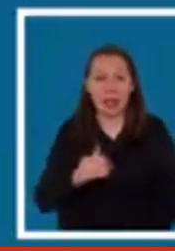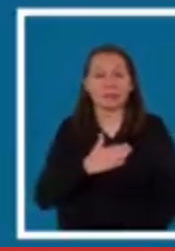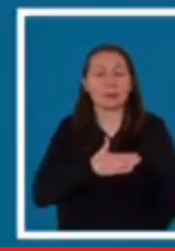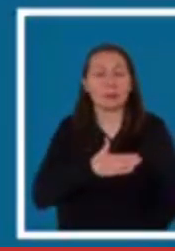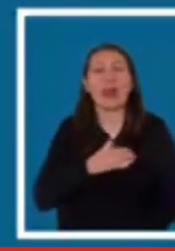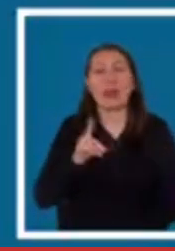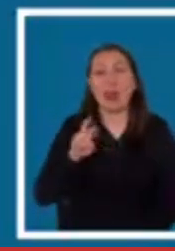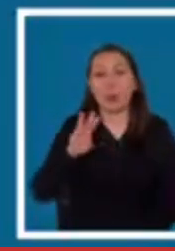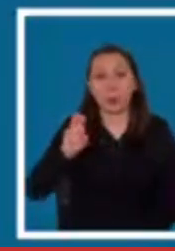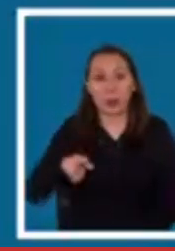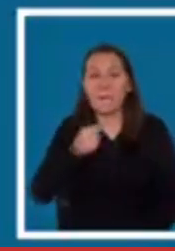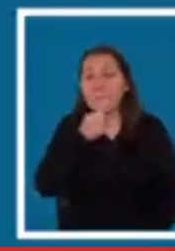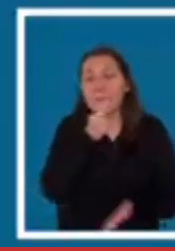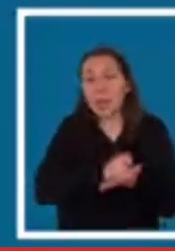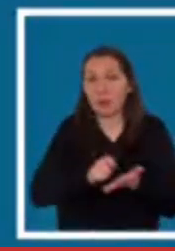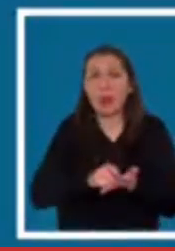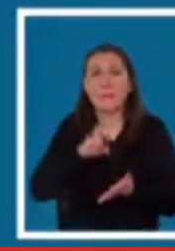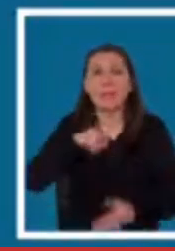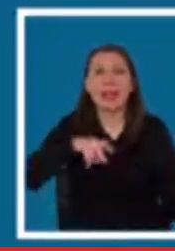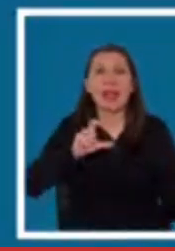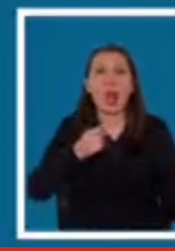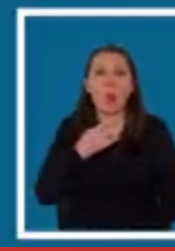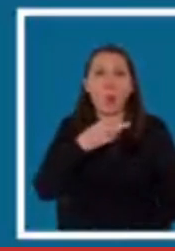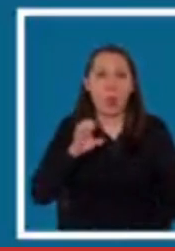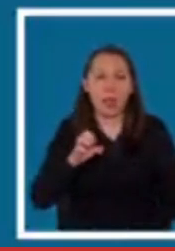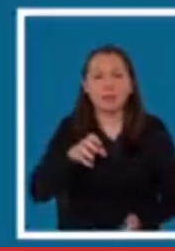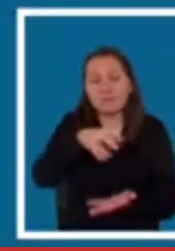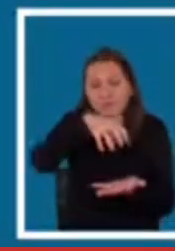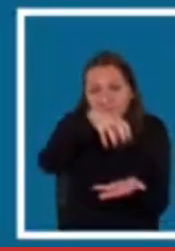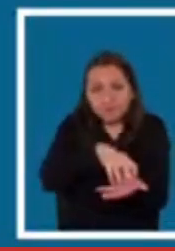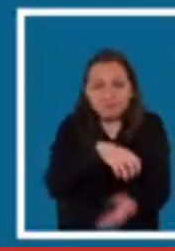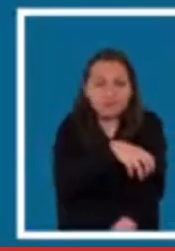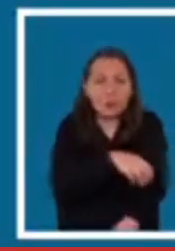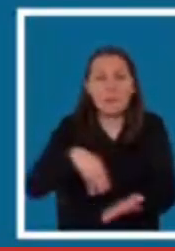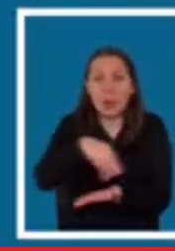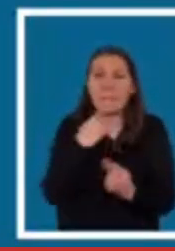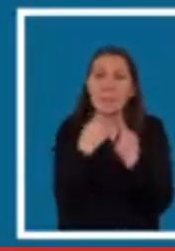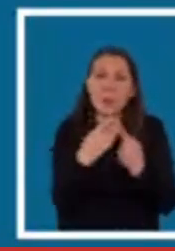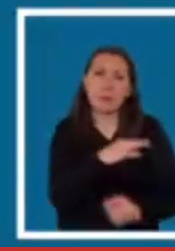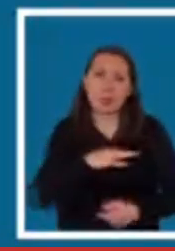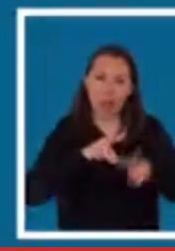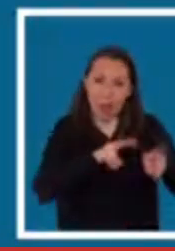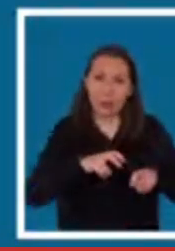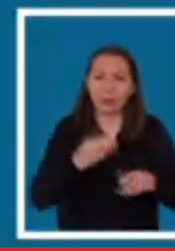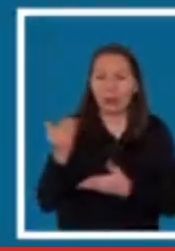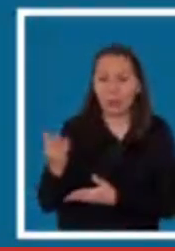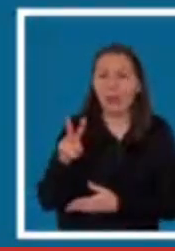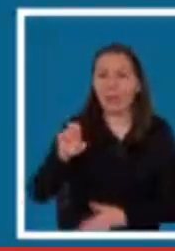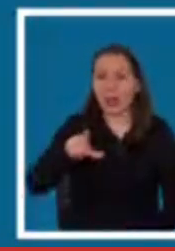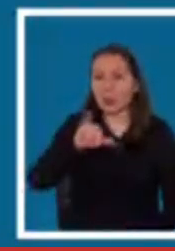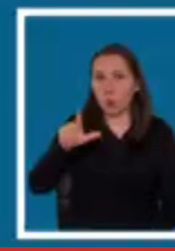Darwin sobarso periodista de la comuna de pencahue en la región del maule La pregunta es para el ministro de agricultura colega también Esteban